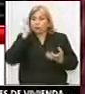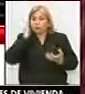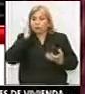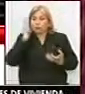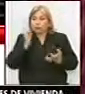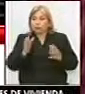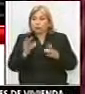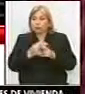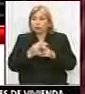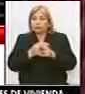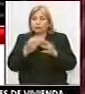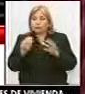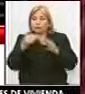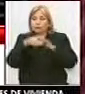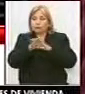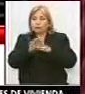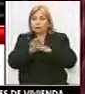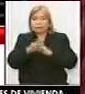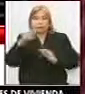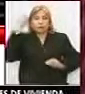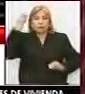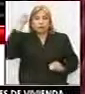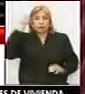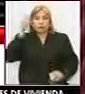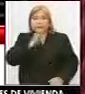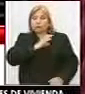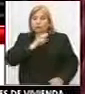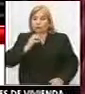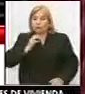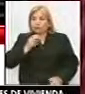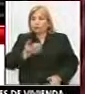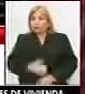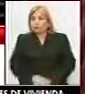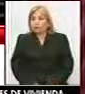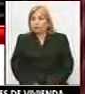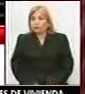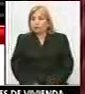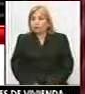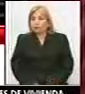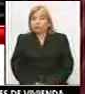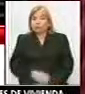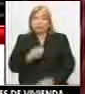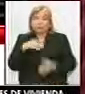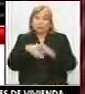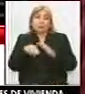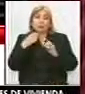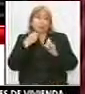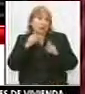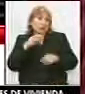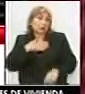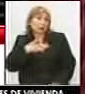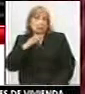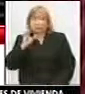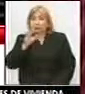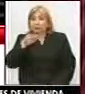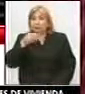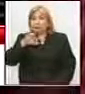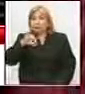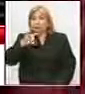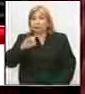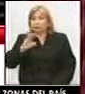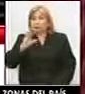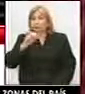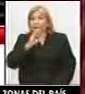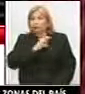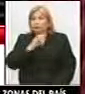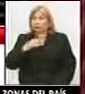forma breve, ¿cómo ingresa usted a la política en el Callao y con qué partido lo hace? Chimpún Callao. ¿A partir de qué año?